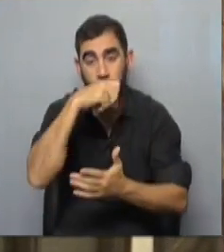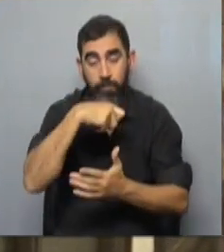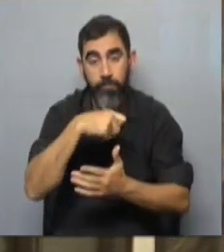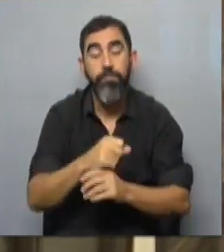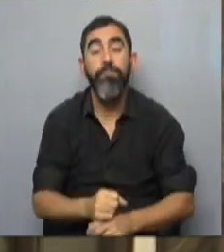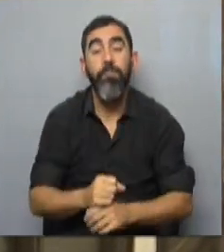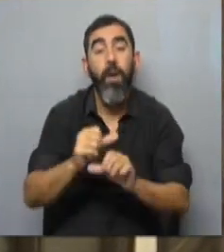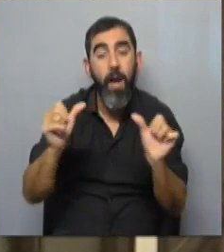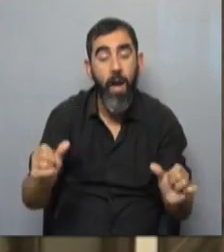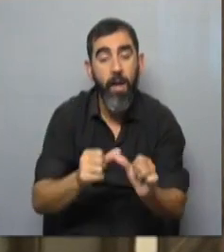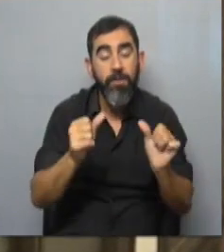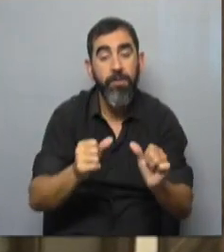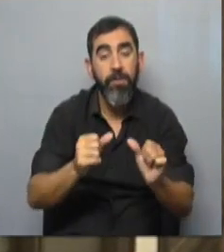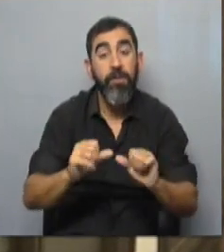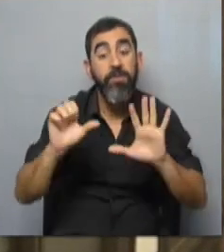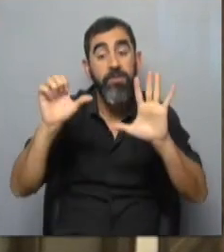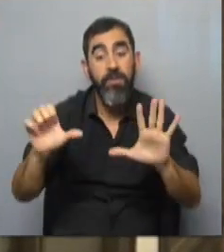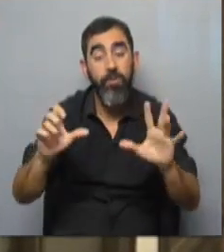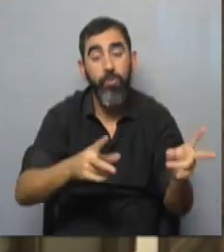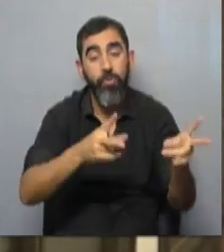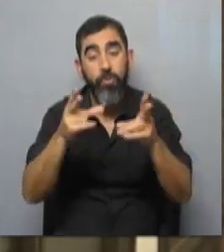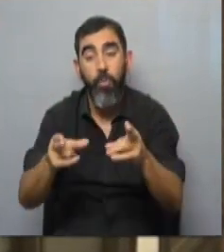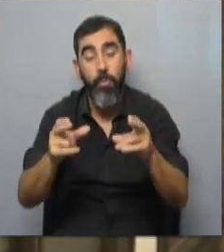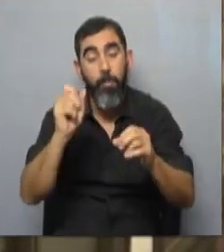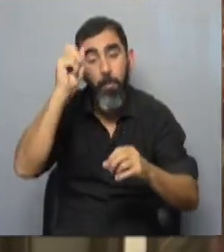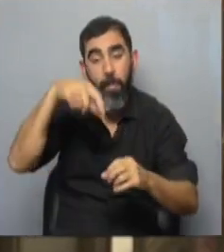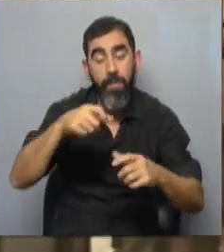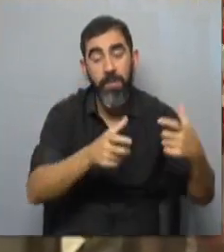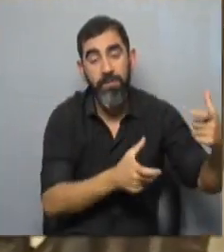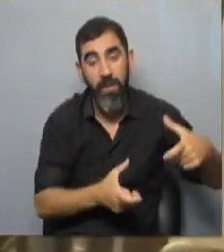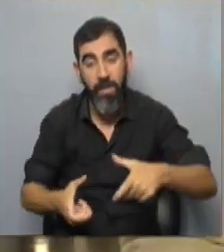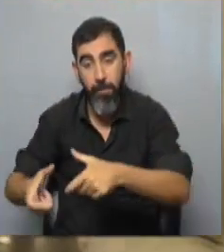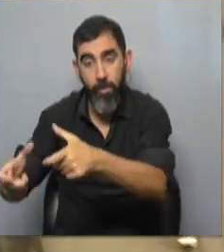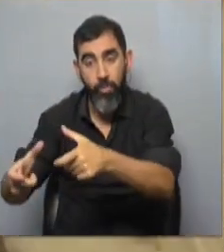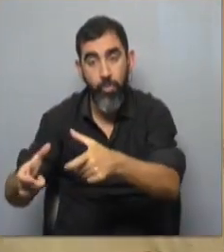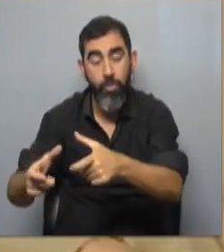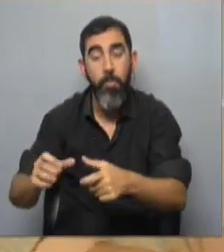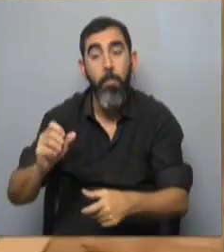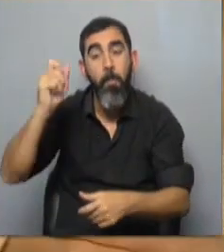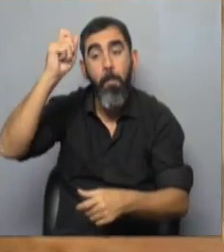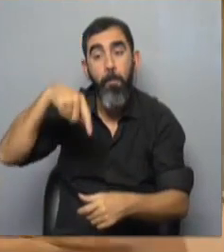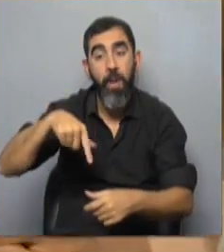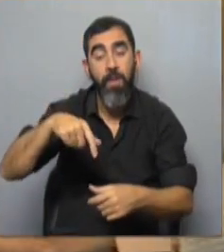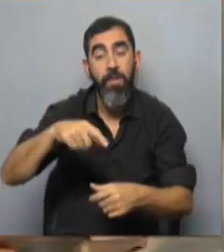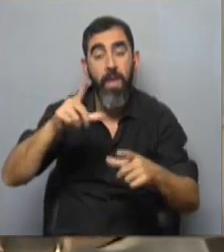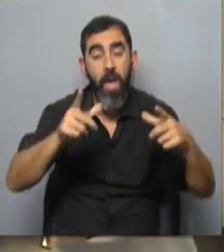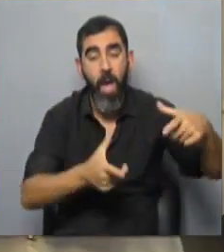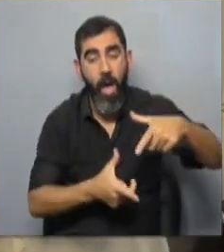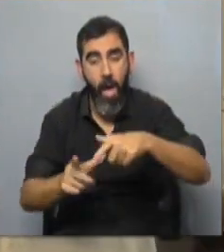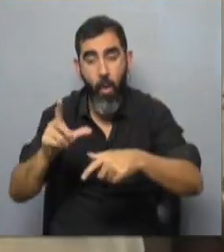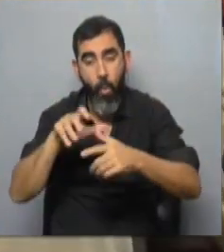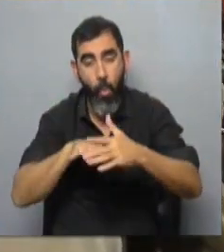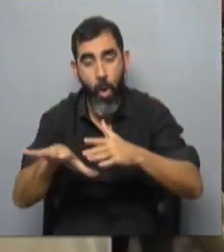para llevar adelante la sexta etapa del plan de saneamiento urbano, el plan maestro de drenaje y